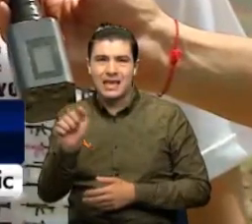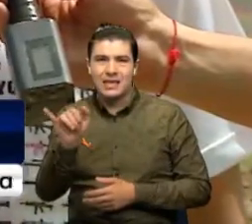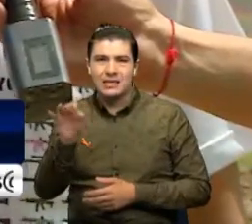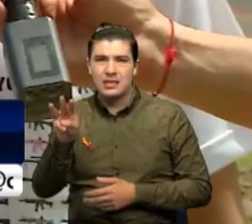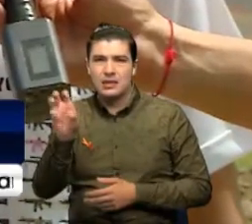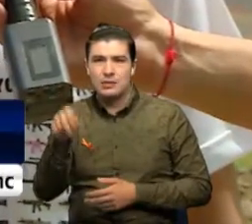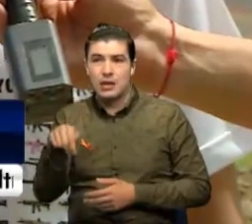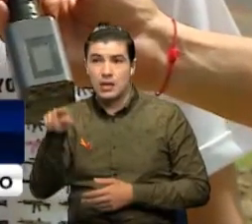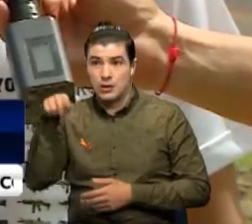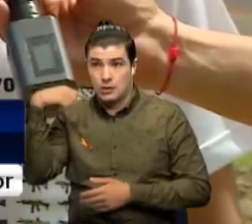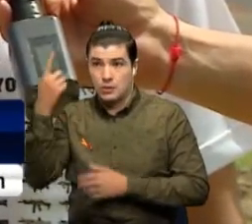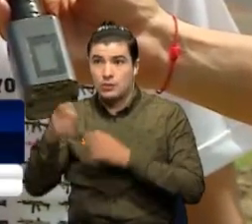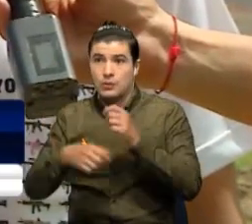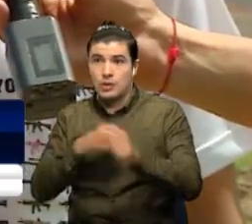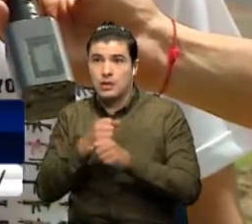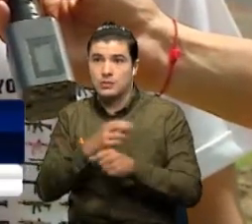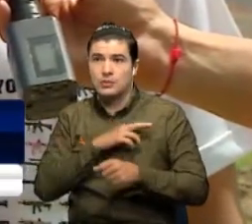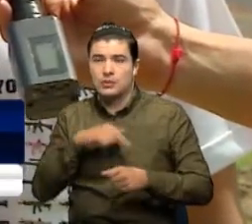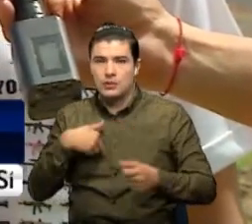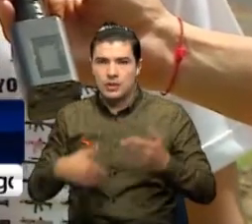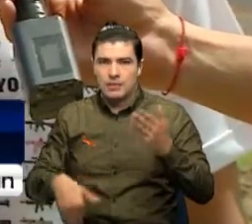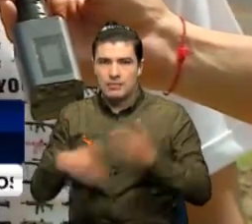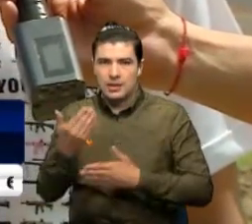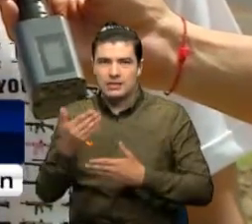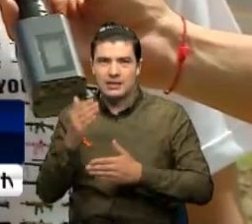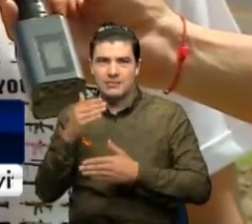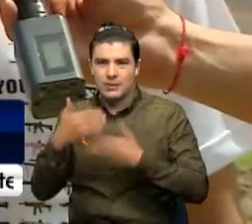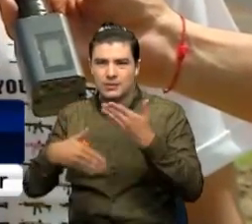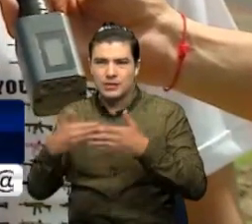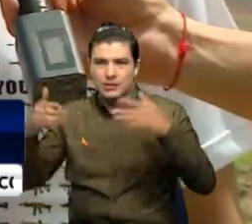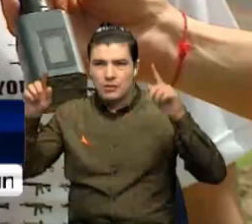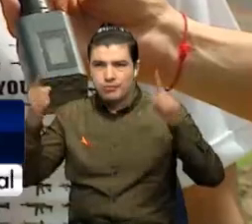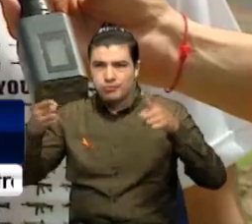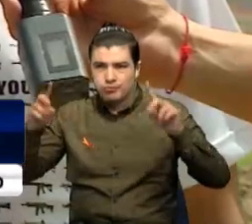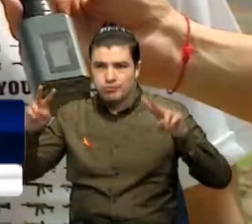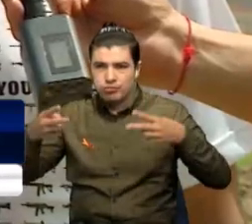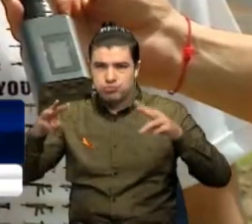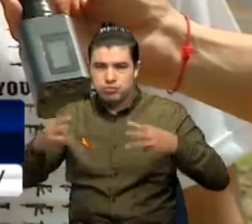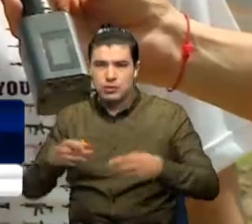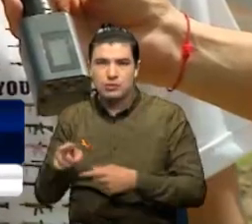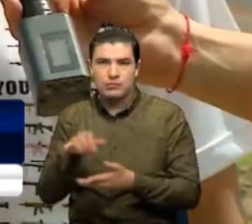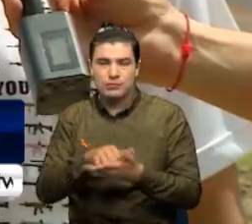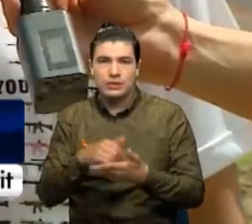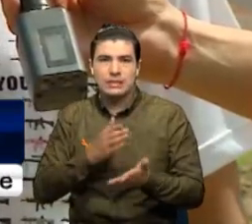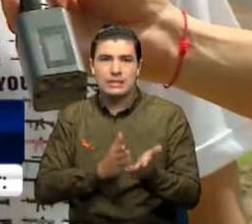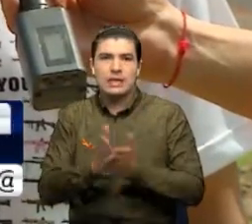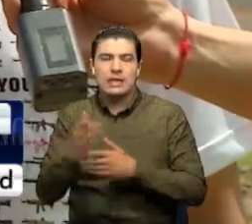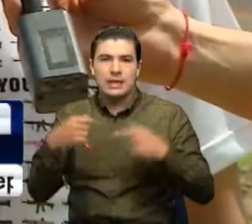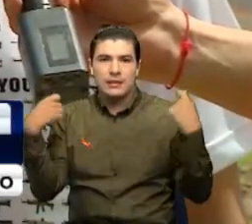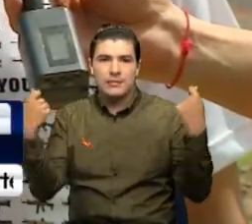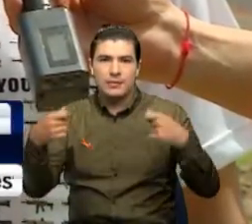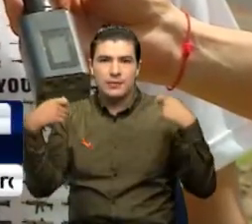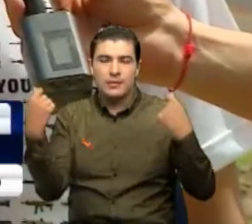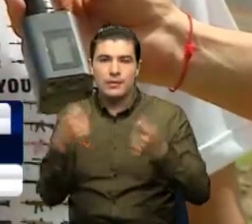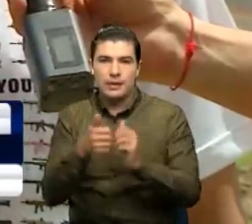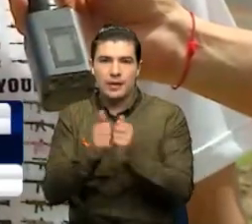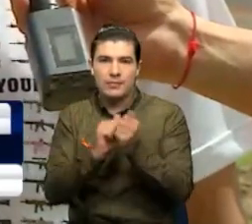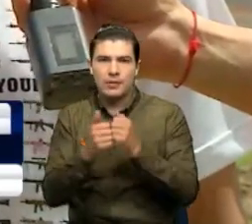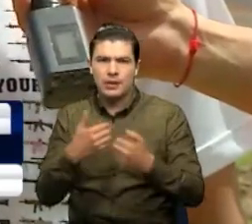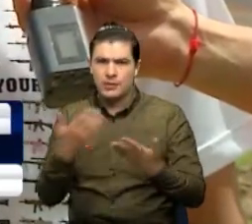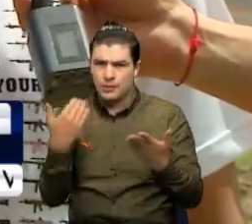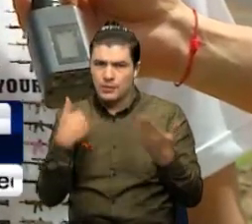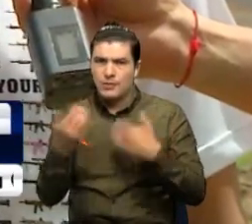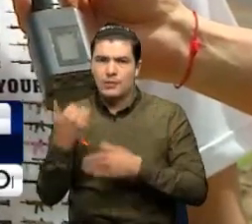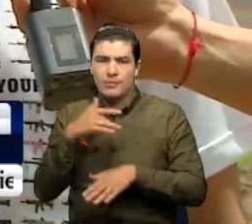otro año, iniciar nuevamente con las eliminatorias y seguir con estos eventos, promocionando este deporte y motivando a más personas a